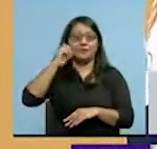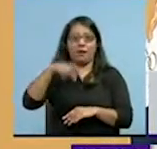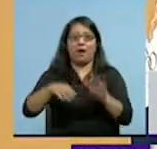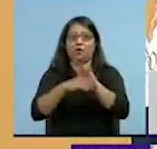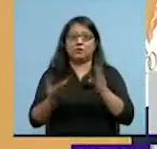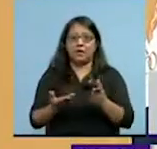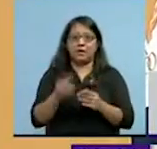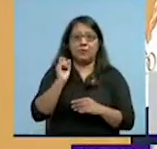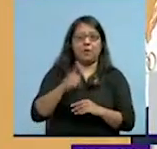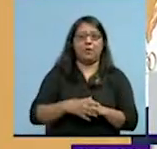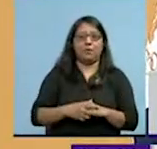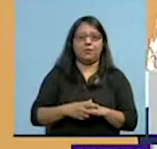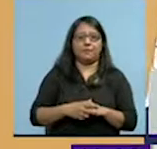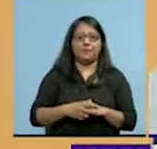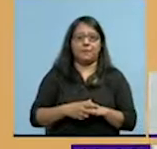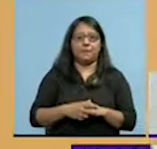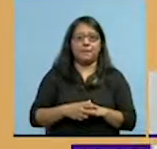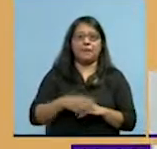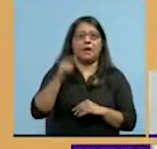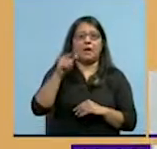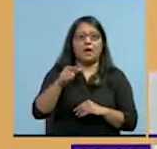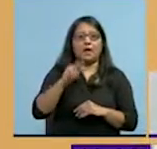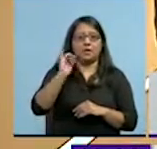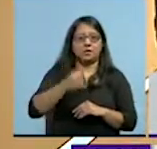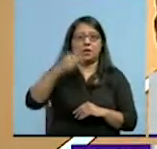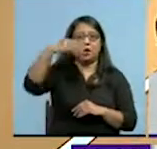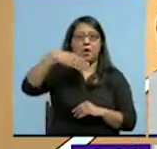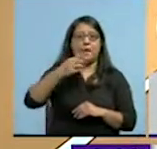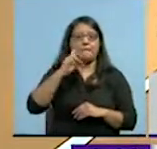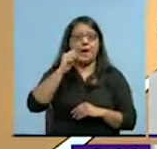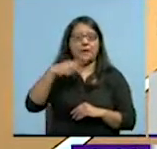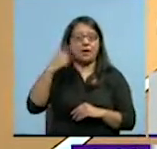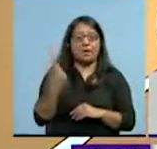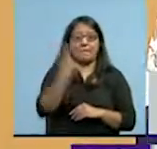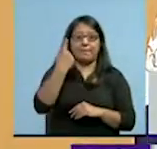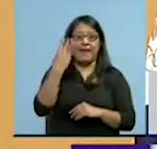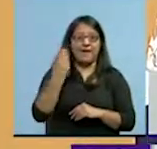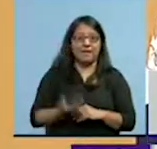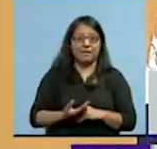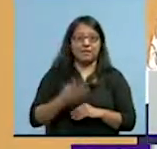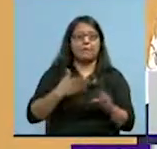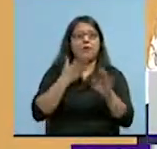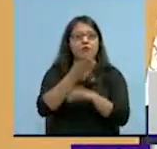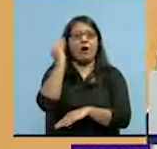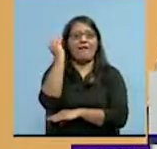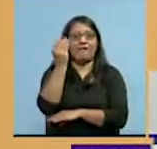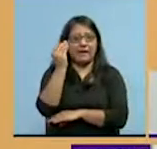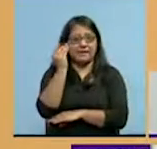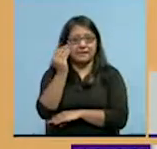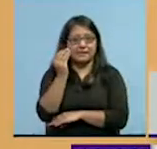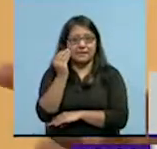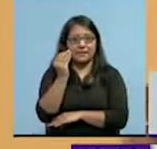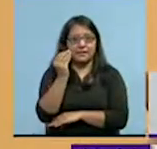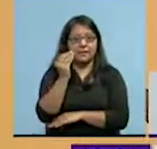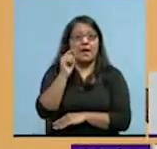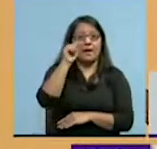con lo de mariano fue es la primera vez porque yo estuve en brasil y las comodidades que tuvimos este